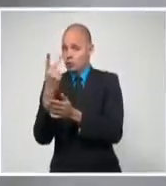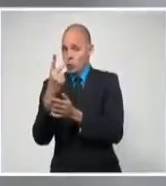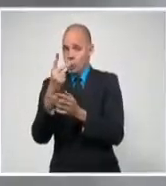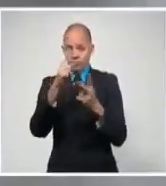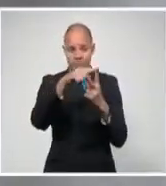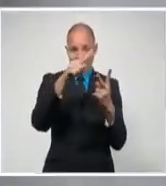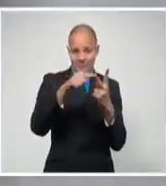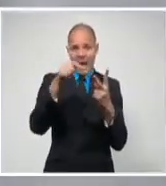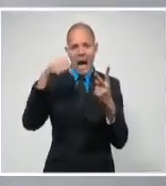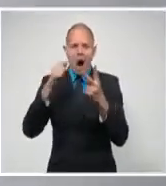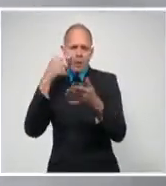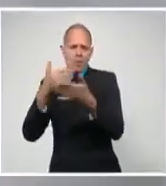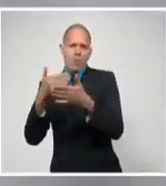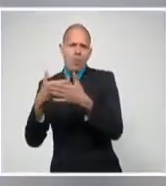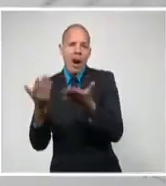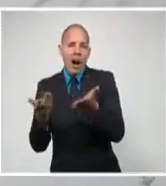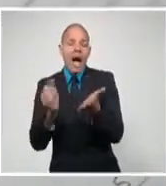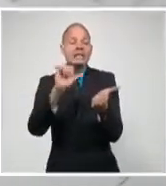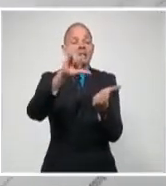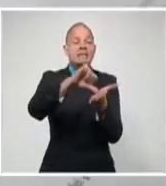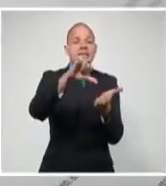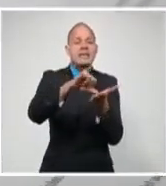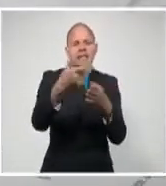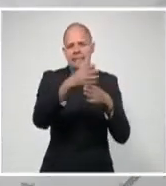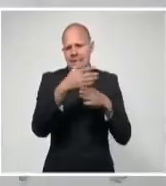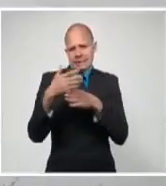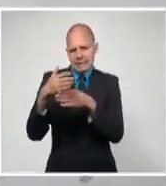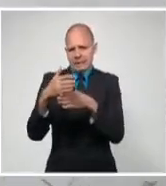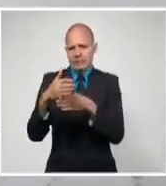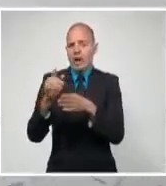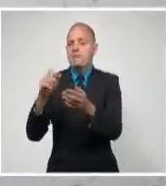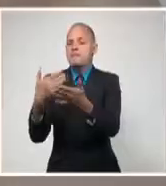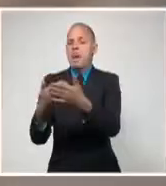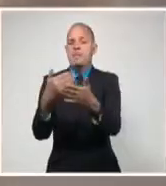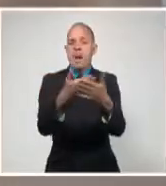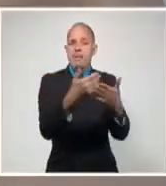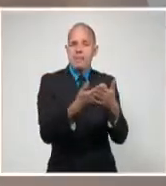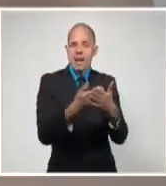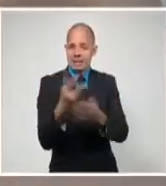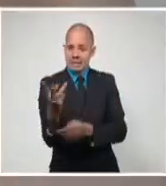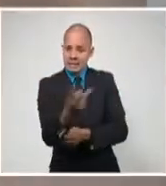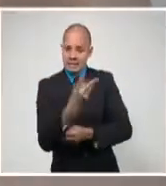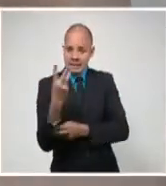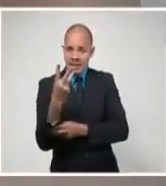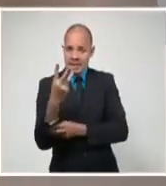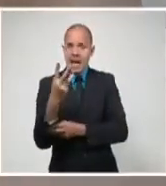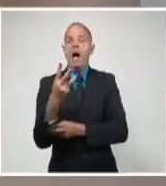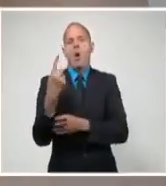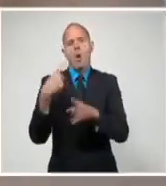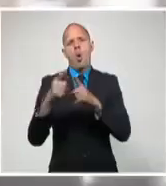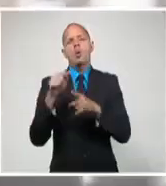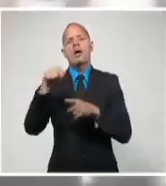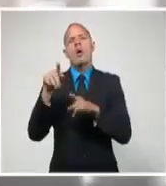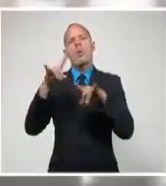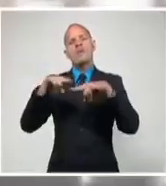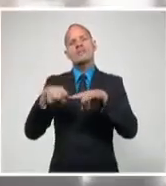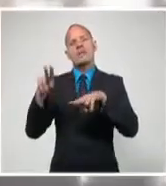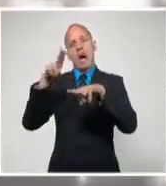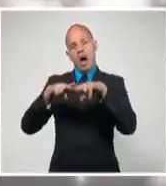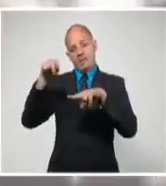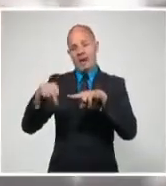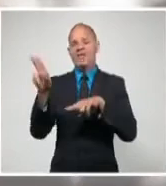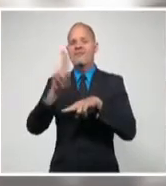del Instituto Finlay de Vacunas, del Centro de Inmunología Molecular y de la Facultad de Química de la Universidad de La Habana.